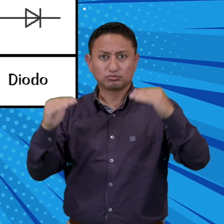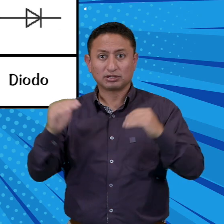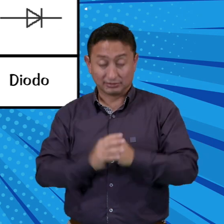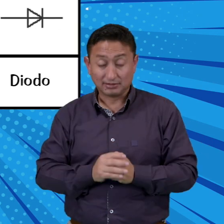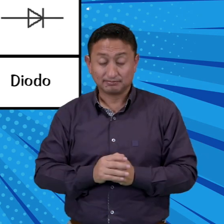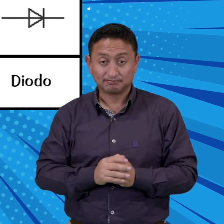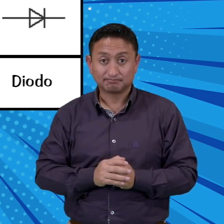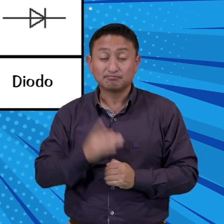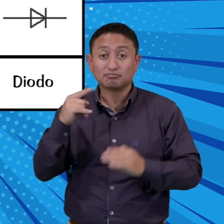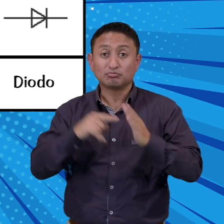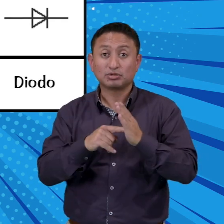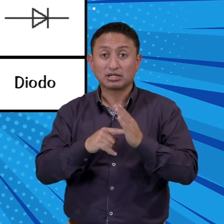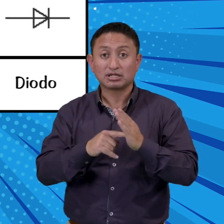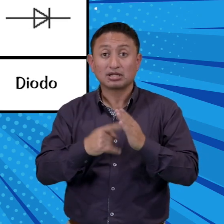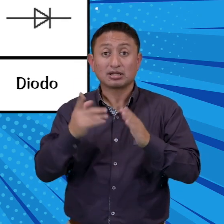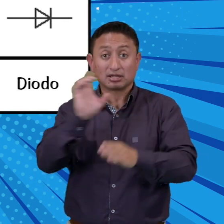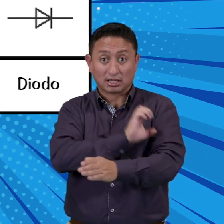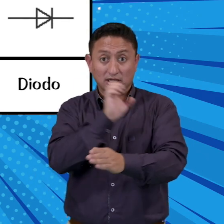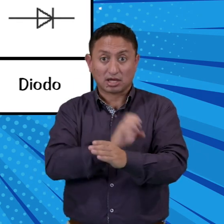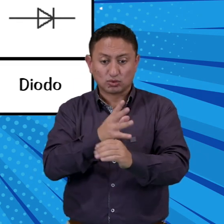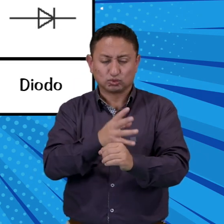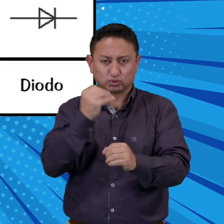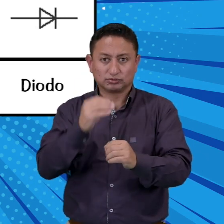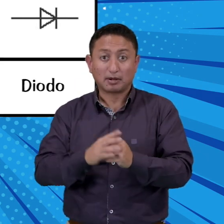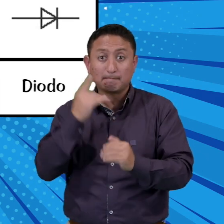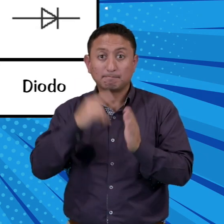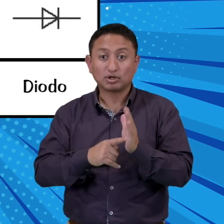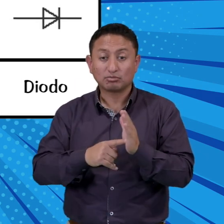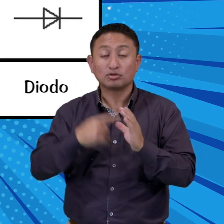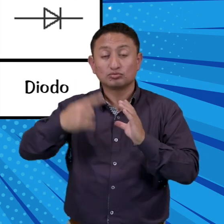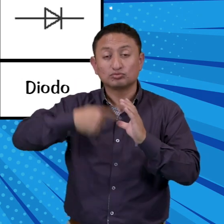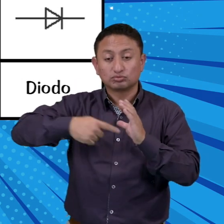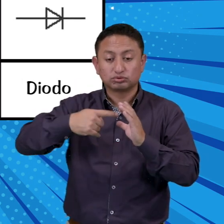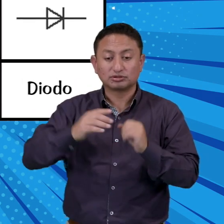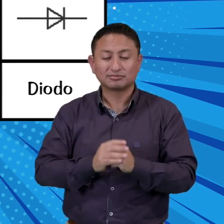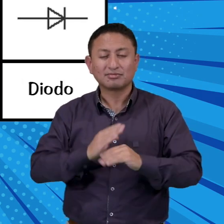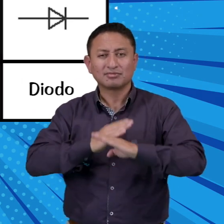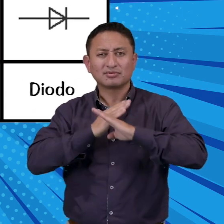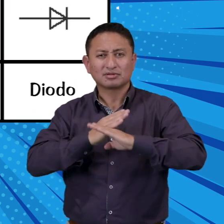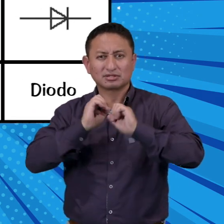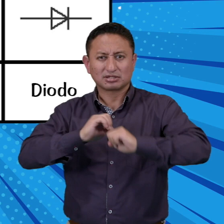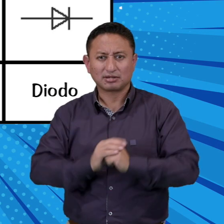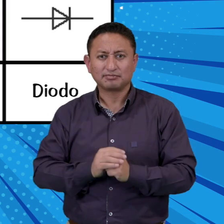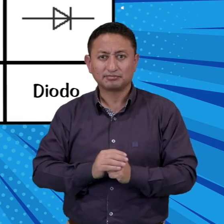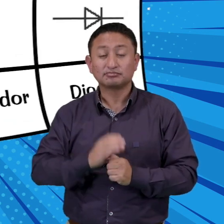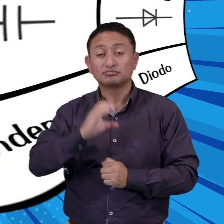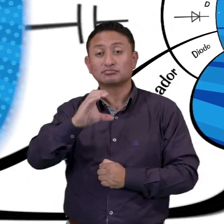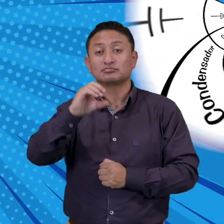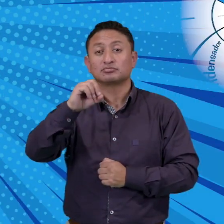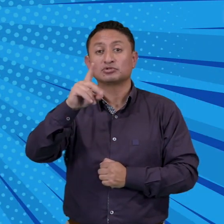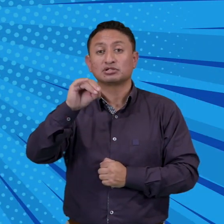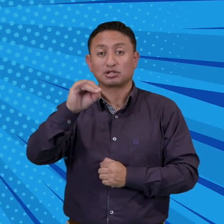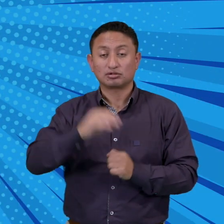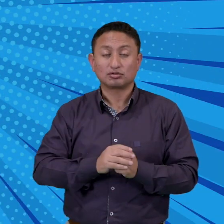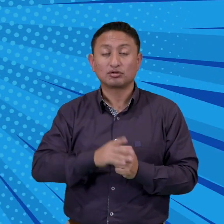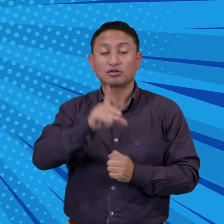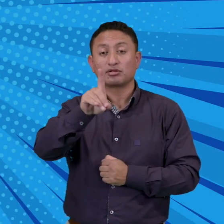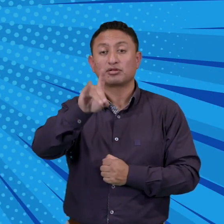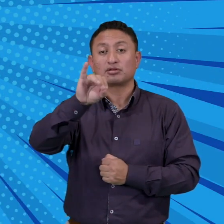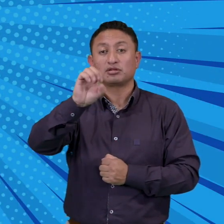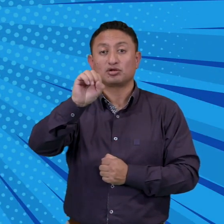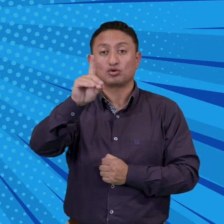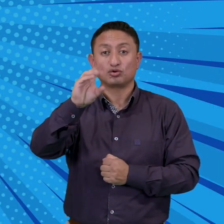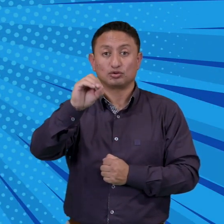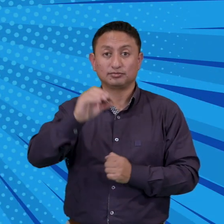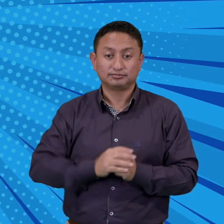bornes, consumiendo energía, como bobina, resistencia, condensador o diodo. En los